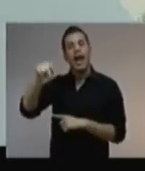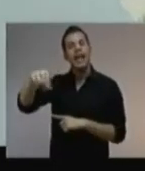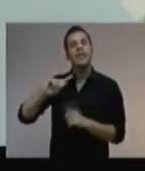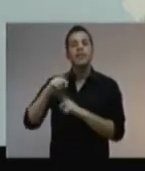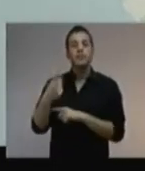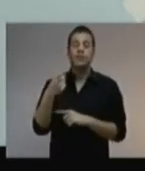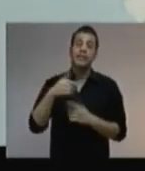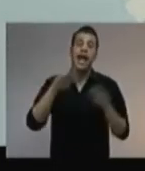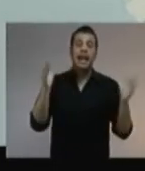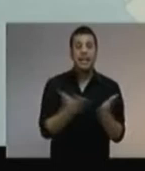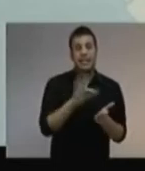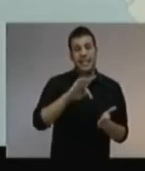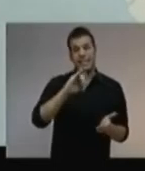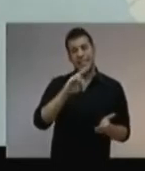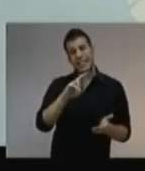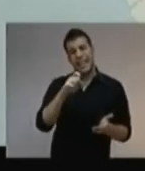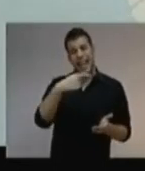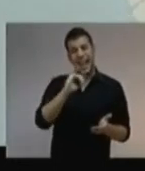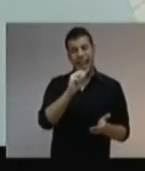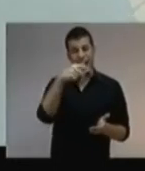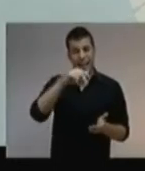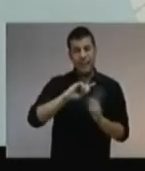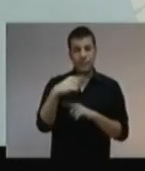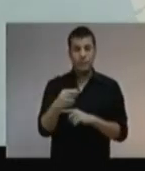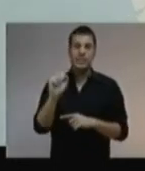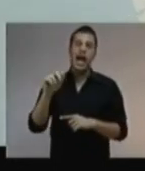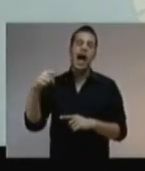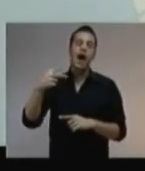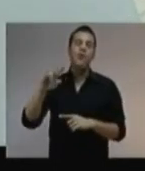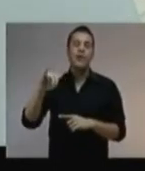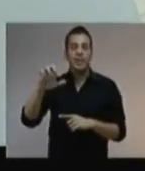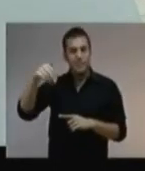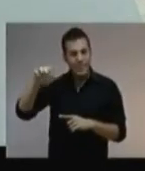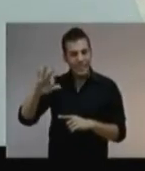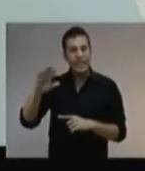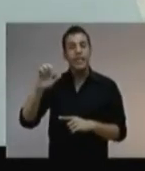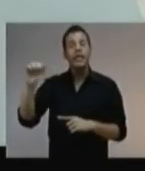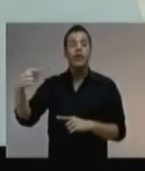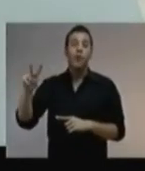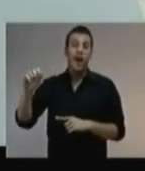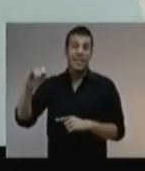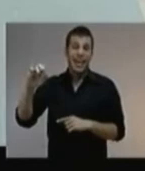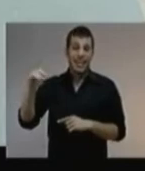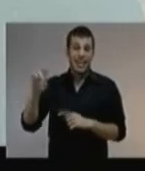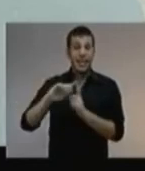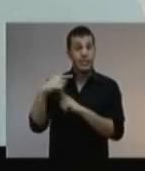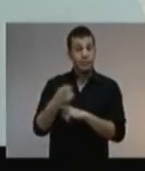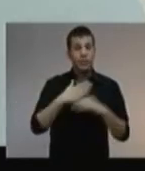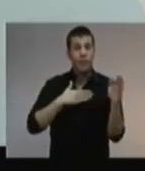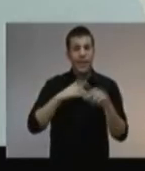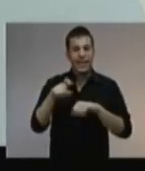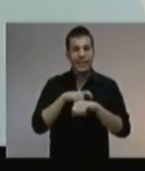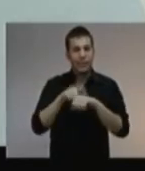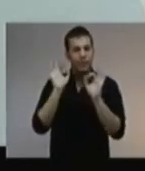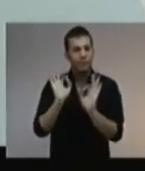de Tirajana y nos trasladamos hasta Agüimes para visitar el casco antiguo del pueblo y conocer también Guayadeque. Acabamos nuestro viaje con una